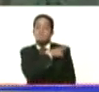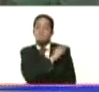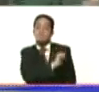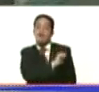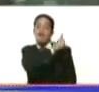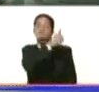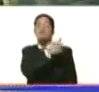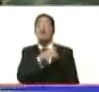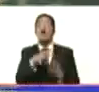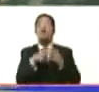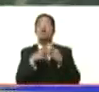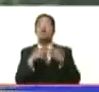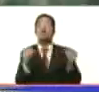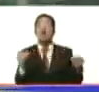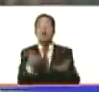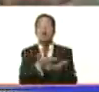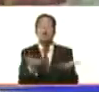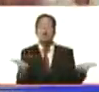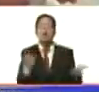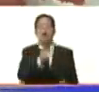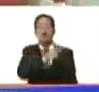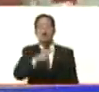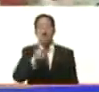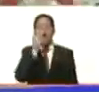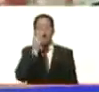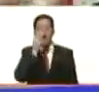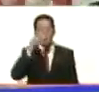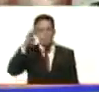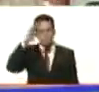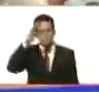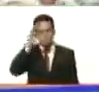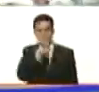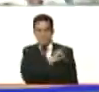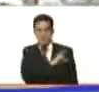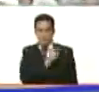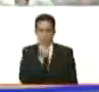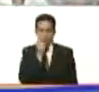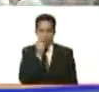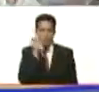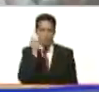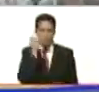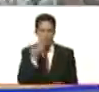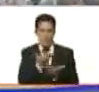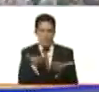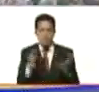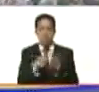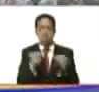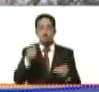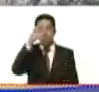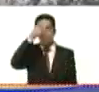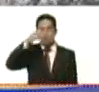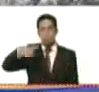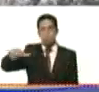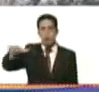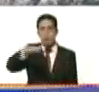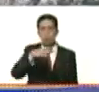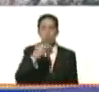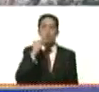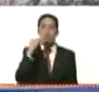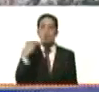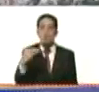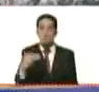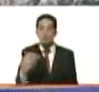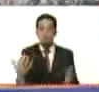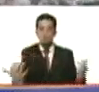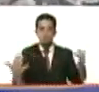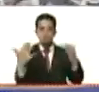todos los soldados y soldadas, a todos los milicianos y milicianas presentes, a todo el pueblo, a toda la juventud presente en este acto tan